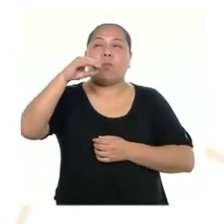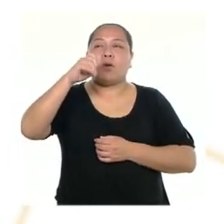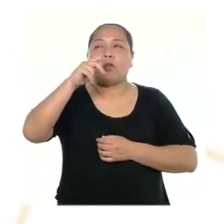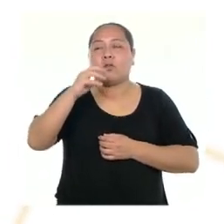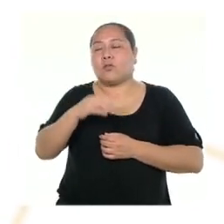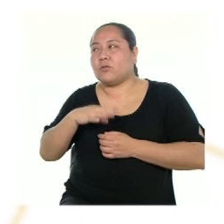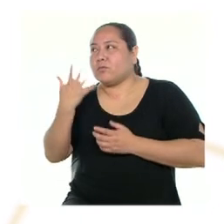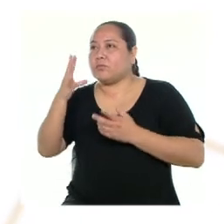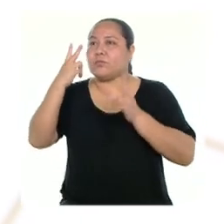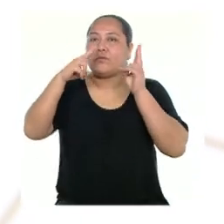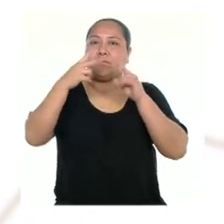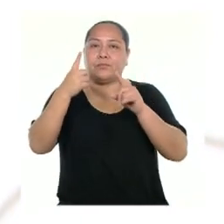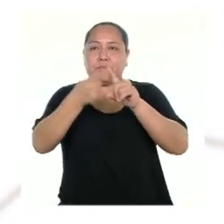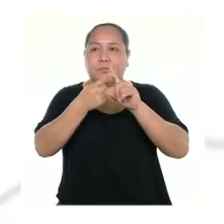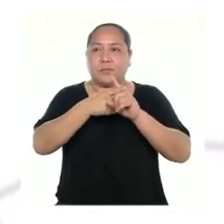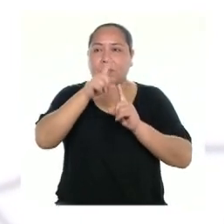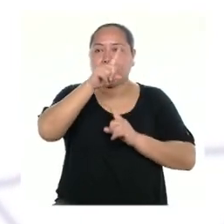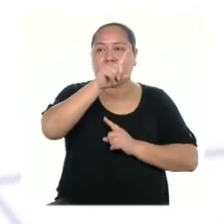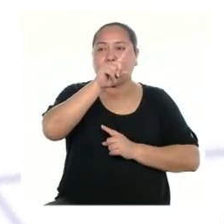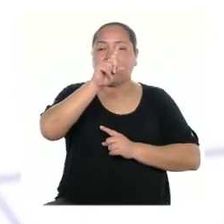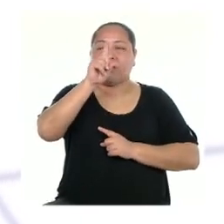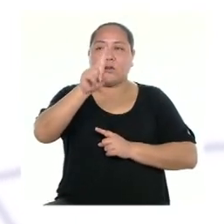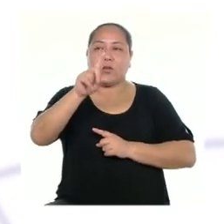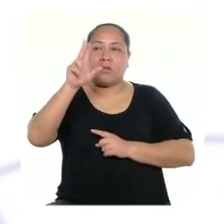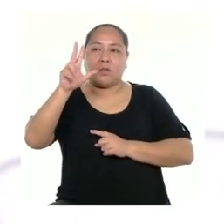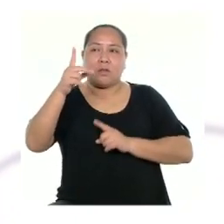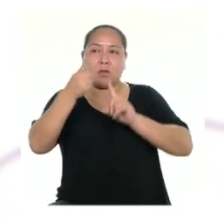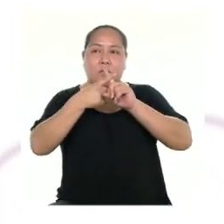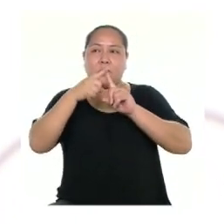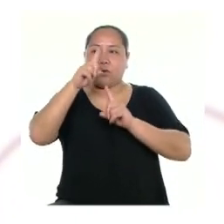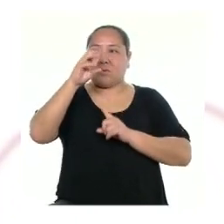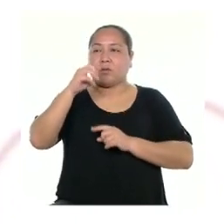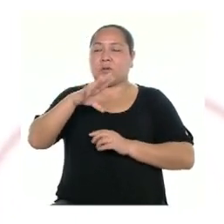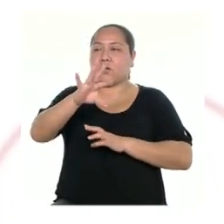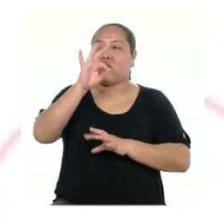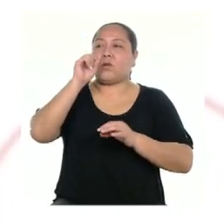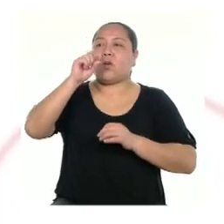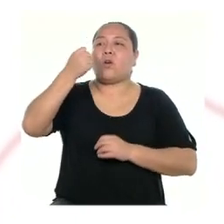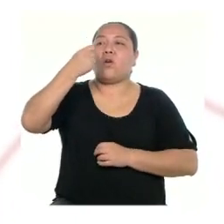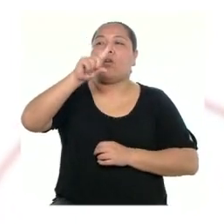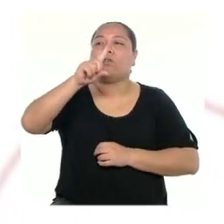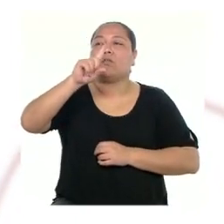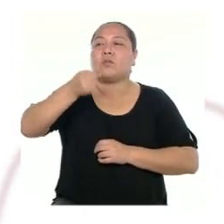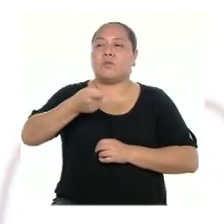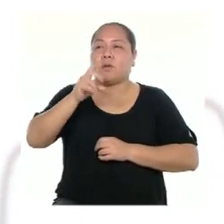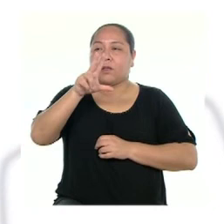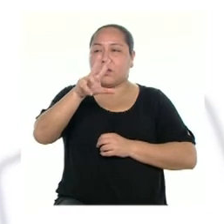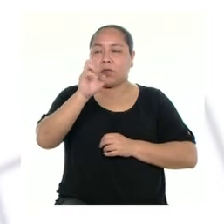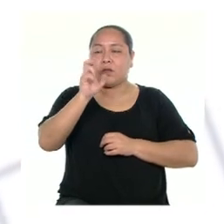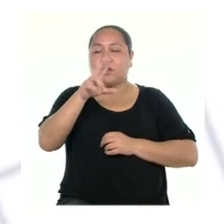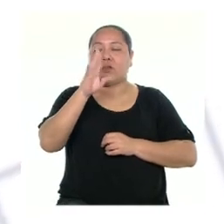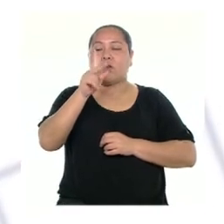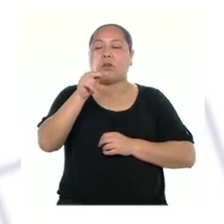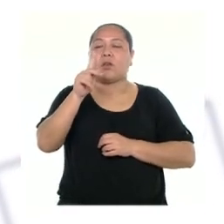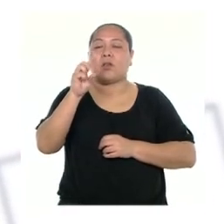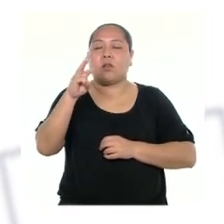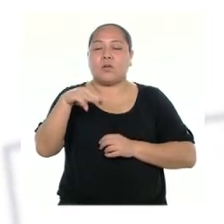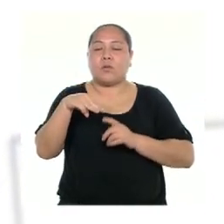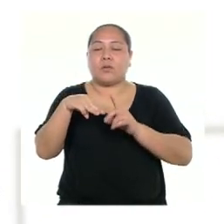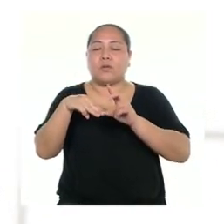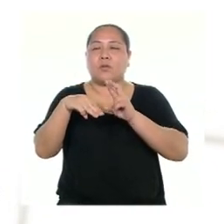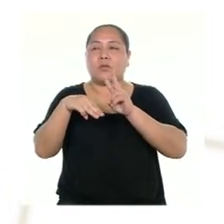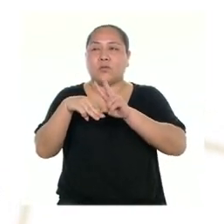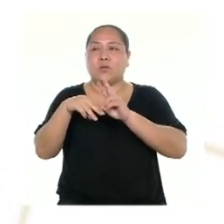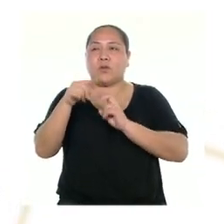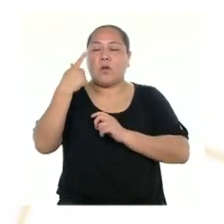el cálculo al multiplicar 113 por 100, obtenemos 11.300 kilómetros cuadrados, pero hay que